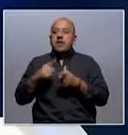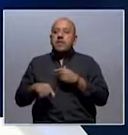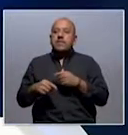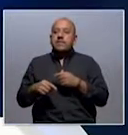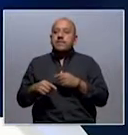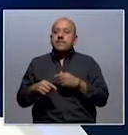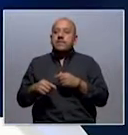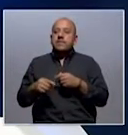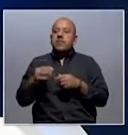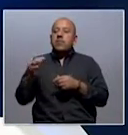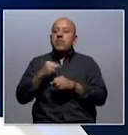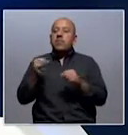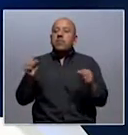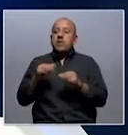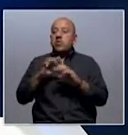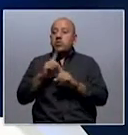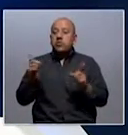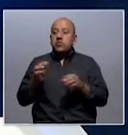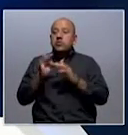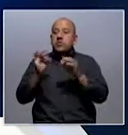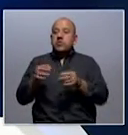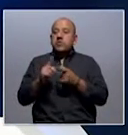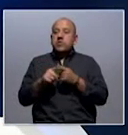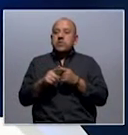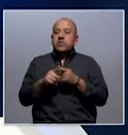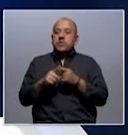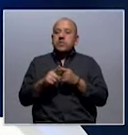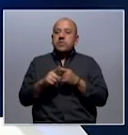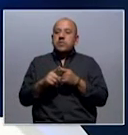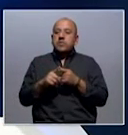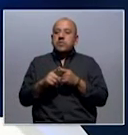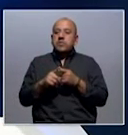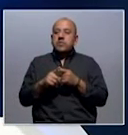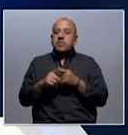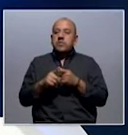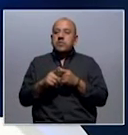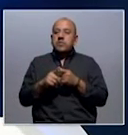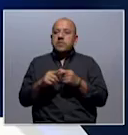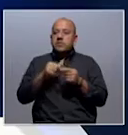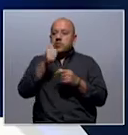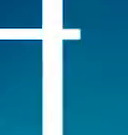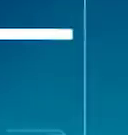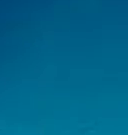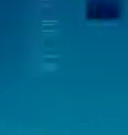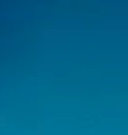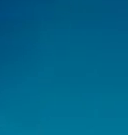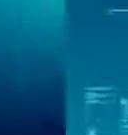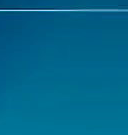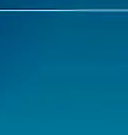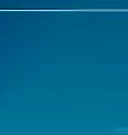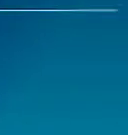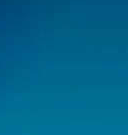peleando por no poder alcanzar y todavía no se ha llegado al fármaco quede con la real solución para esta enfermedad